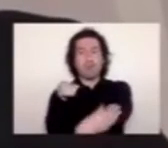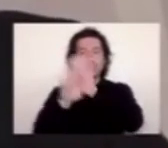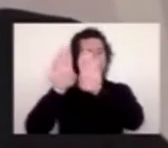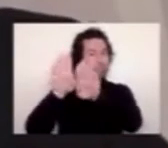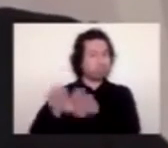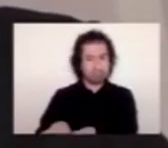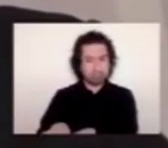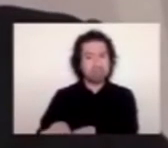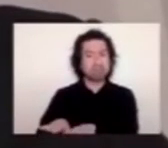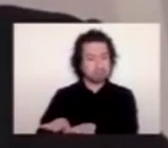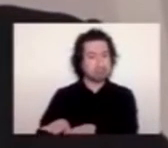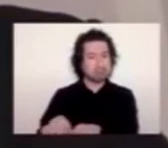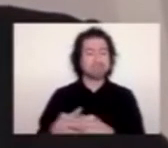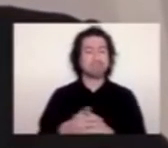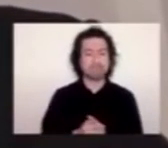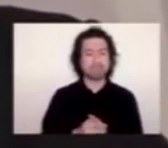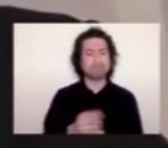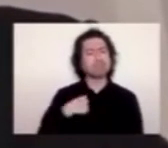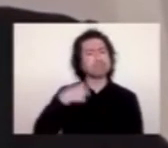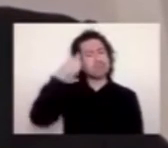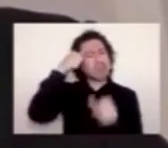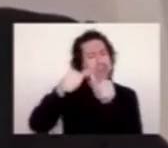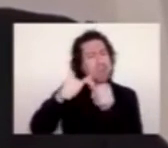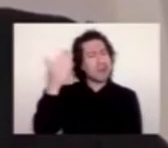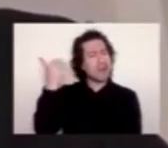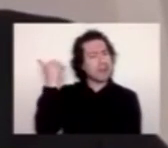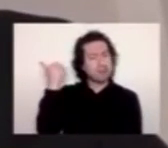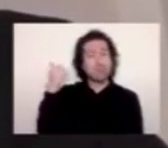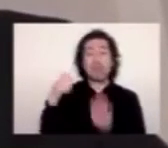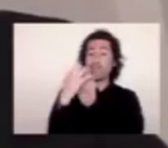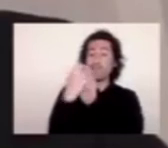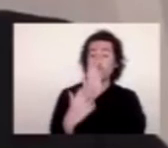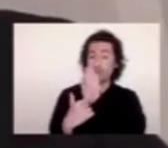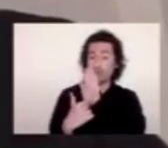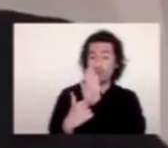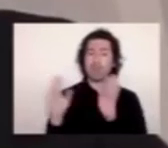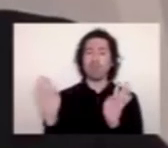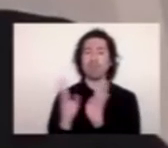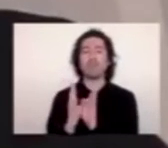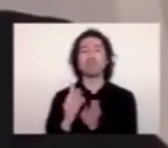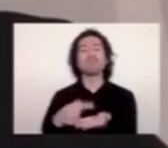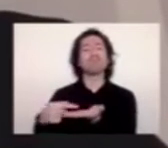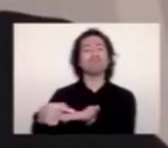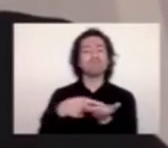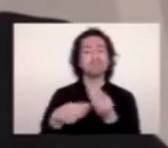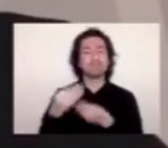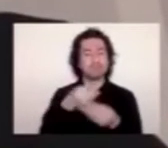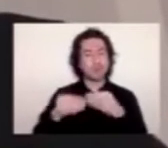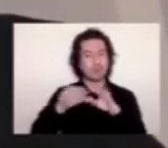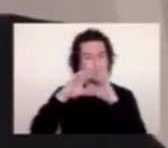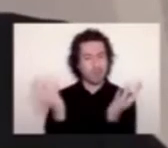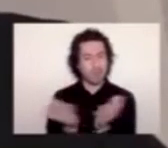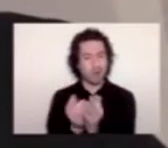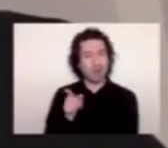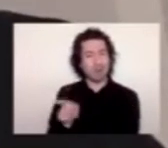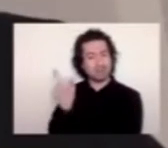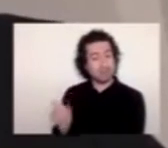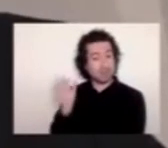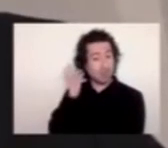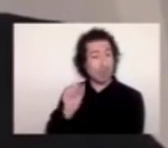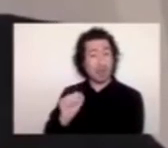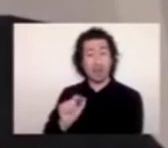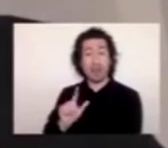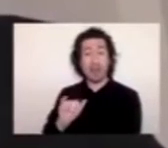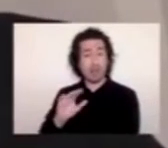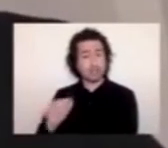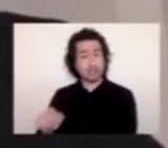recuerdo el informe del foro económico mundial de un alicia que ubica a nicaragua en la